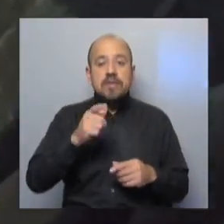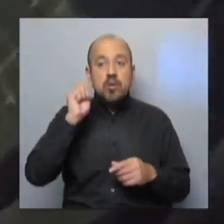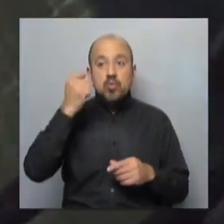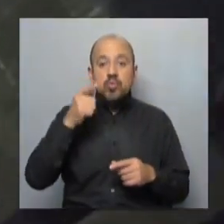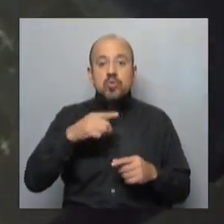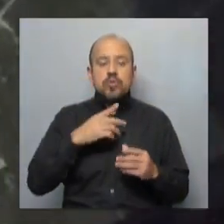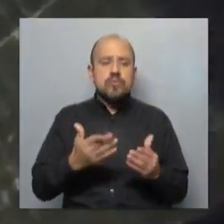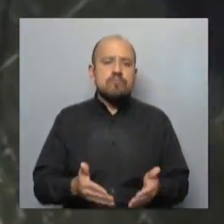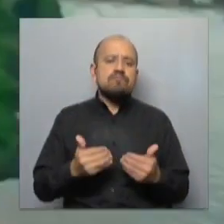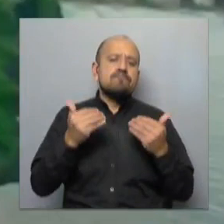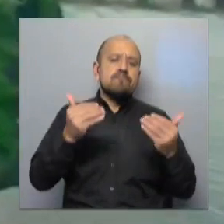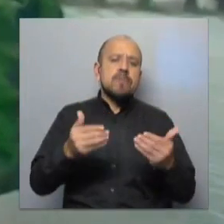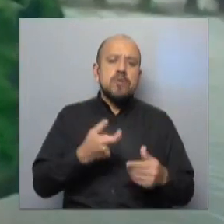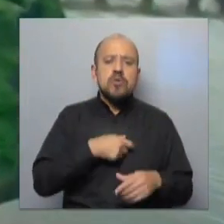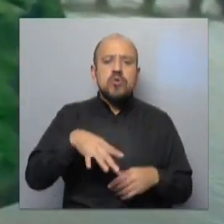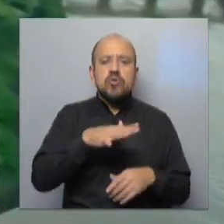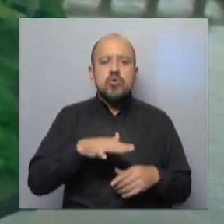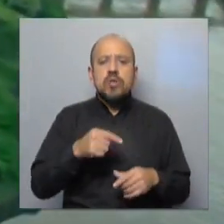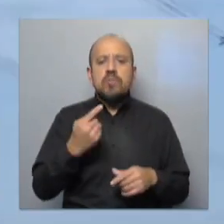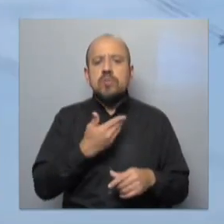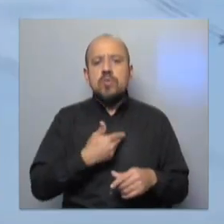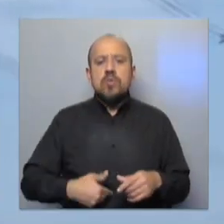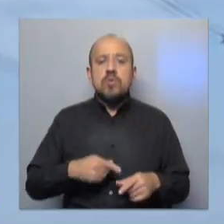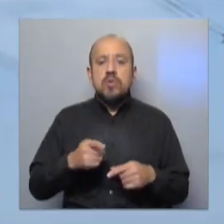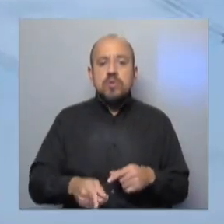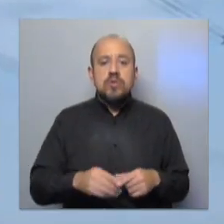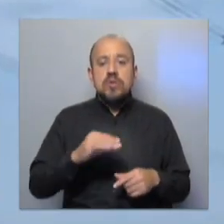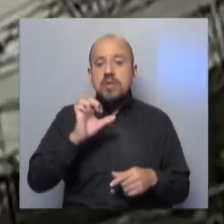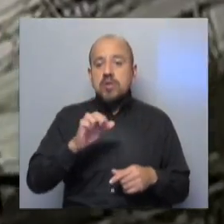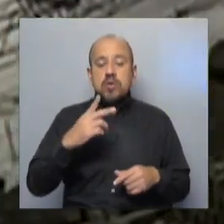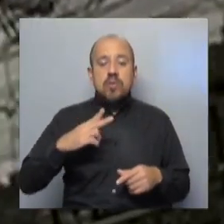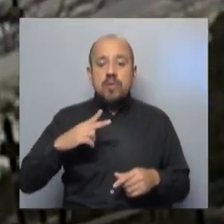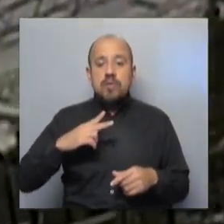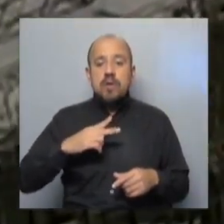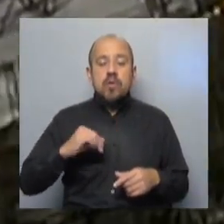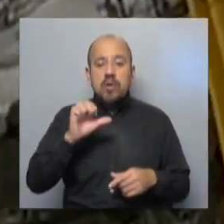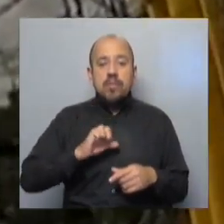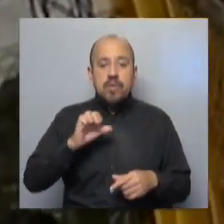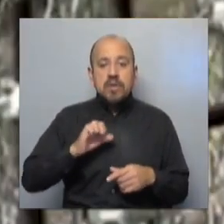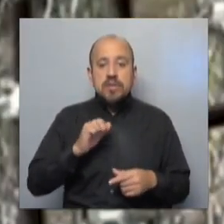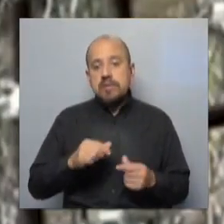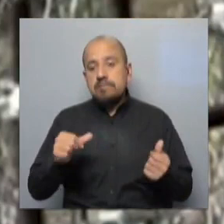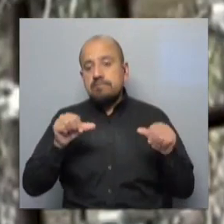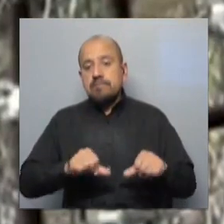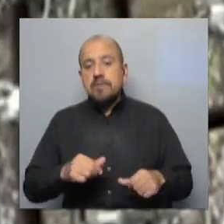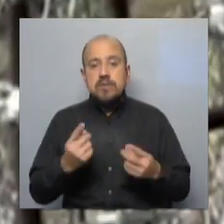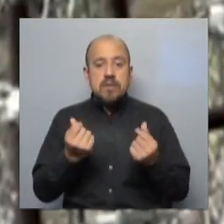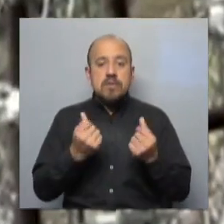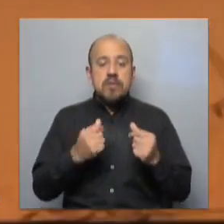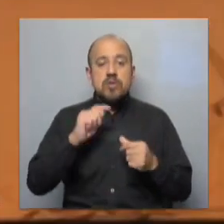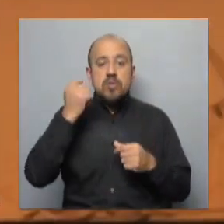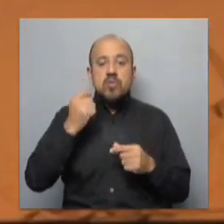los programas sociales de futuros gobiernos y sostuvo que si se deja que eletrobrás se privatice las empresas no sólo se encargarán del precio de la energía